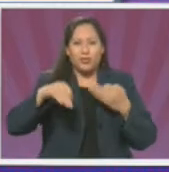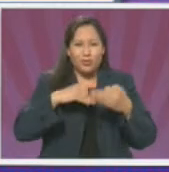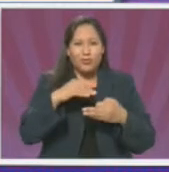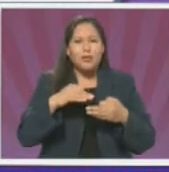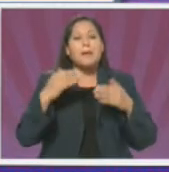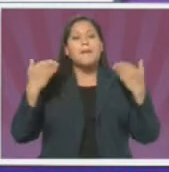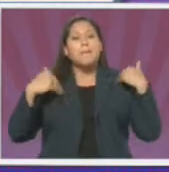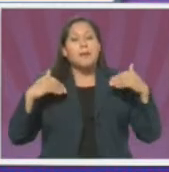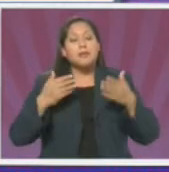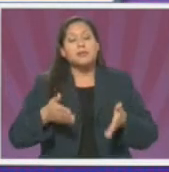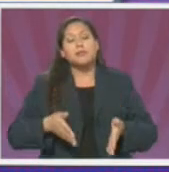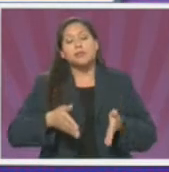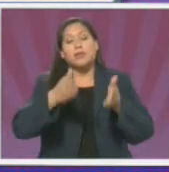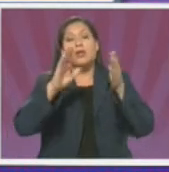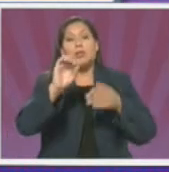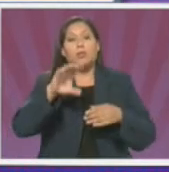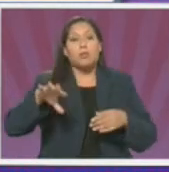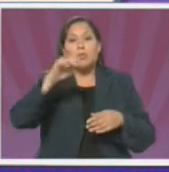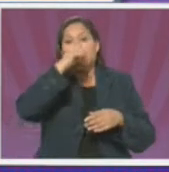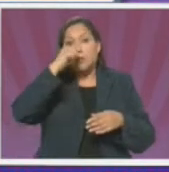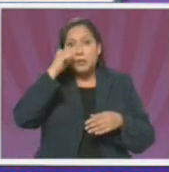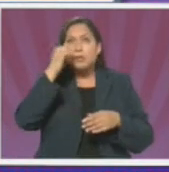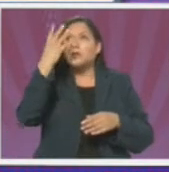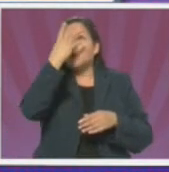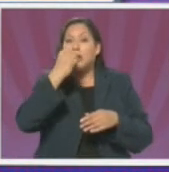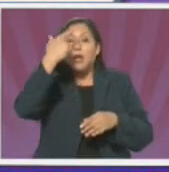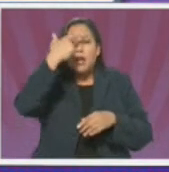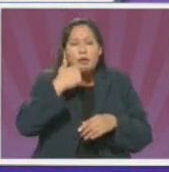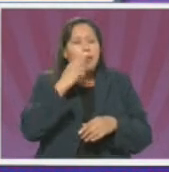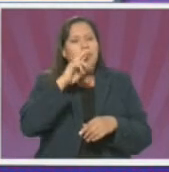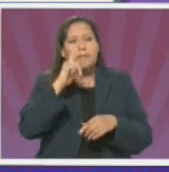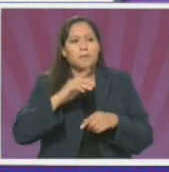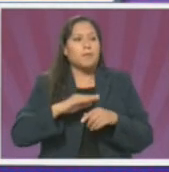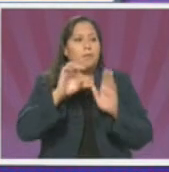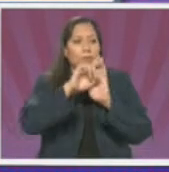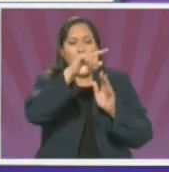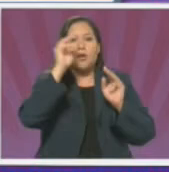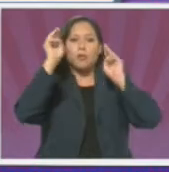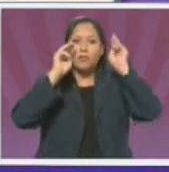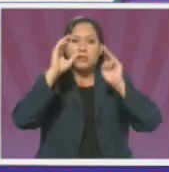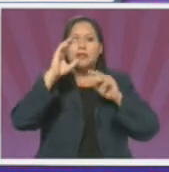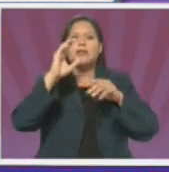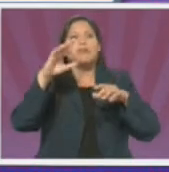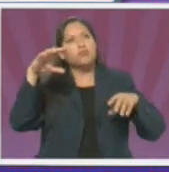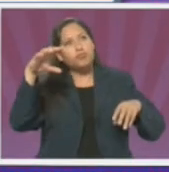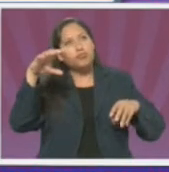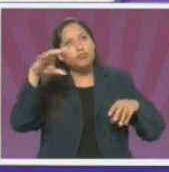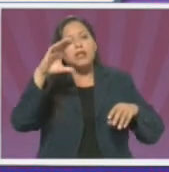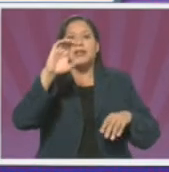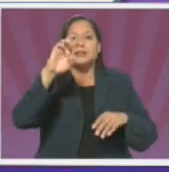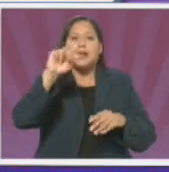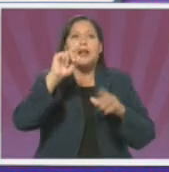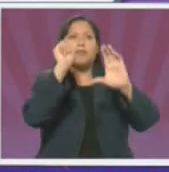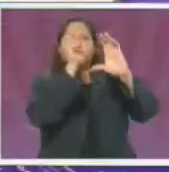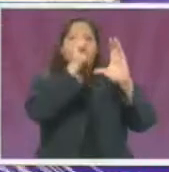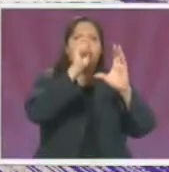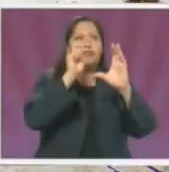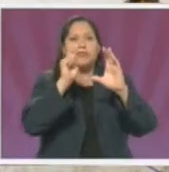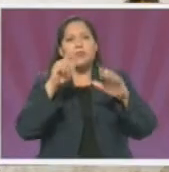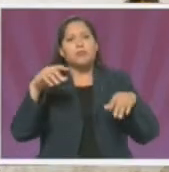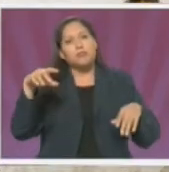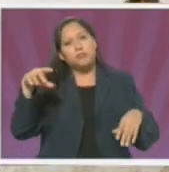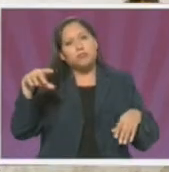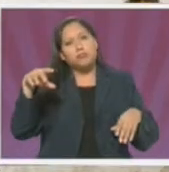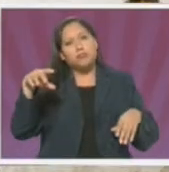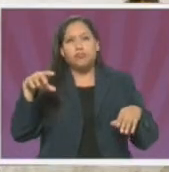que un paseo por la colonia Juárez es maravilloso y de noche qué mejor. Ahí está el Museo Cera, por ejemplo, sí, con grandes personajes ahí inmortalizados